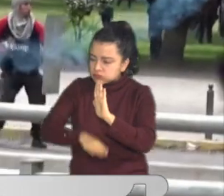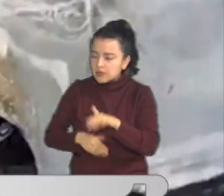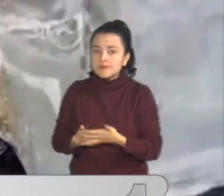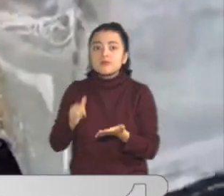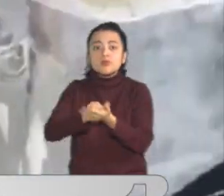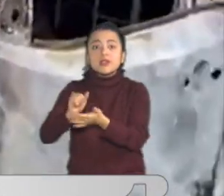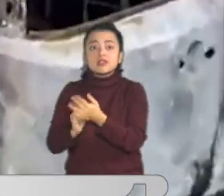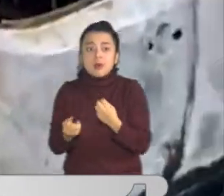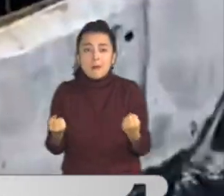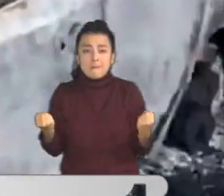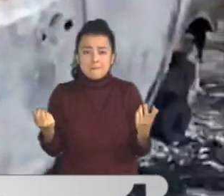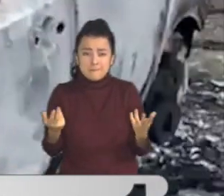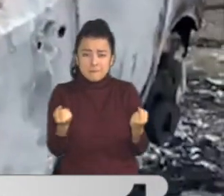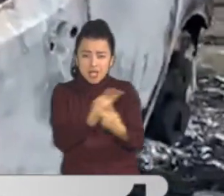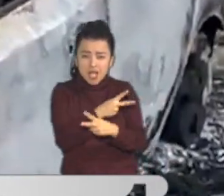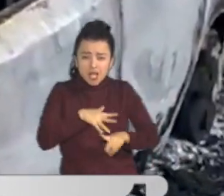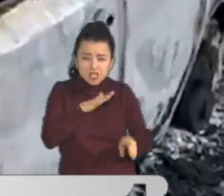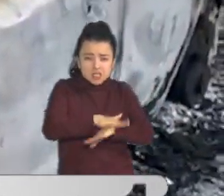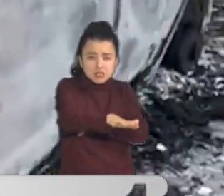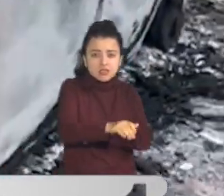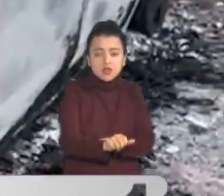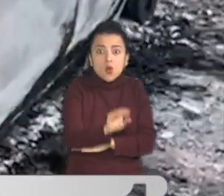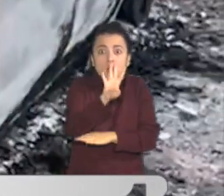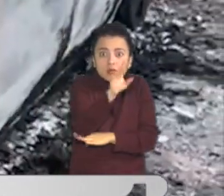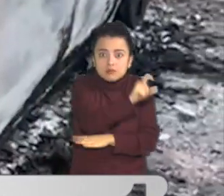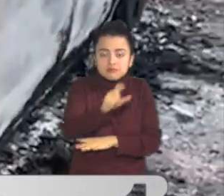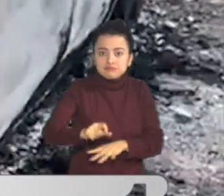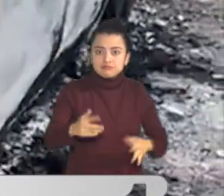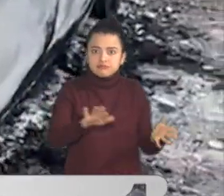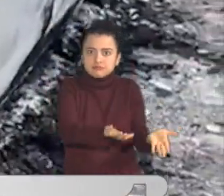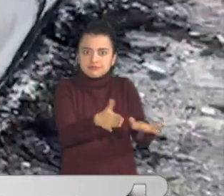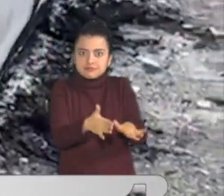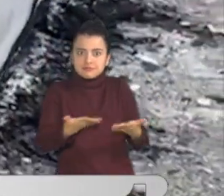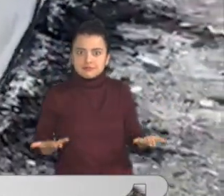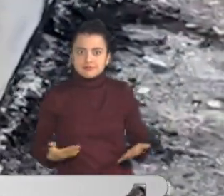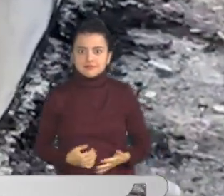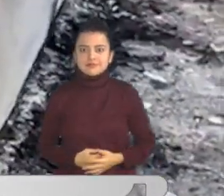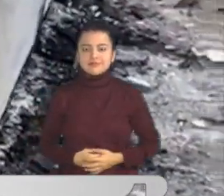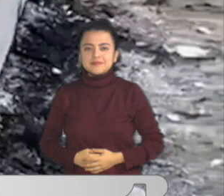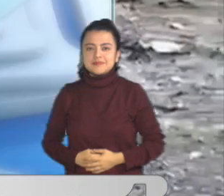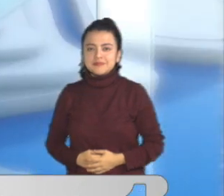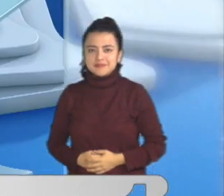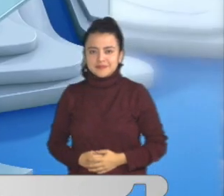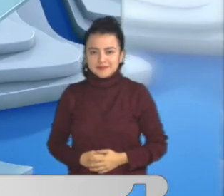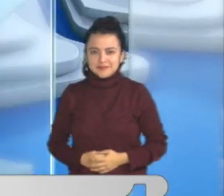de fallecidos asciende a 4 personas desde el inicio de las manifestaciones.